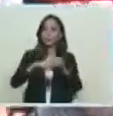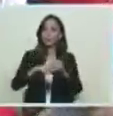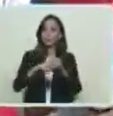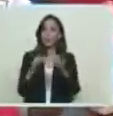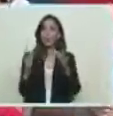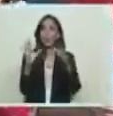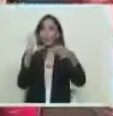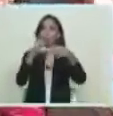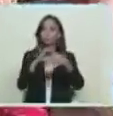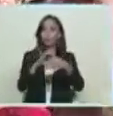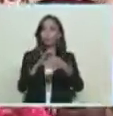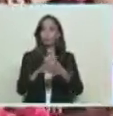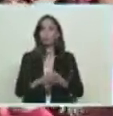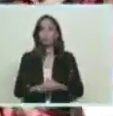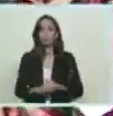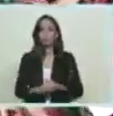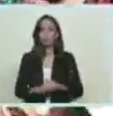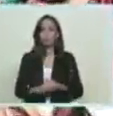Chamba Juvenil.